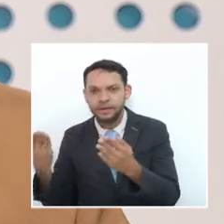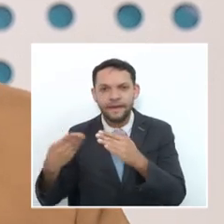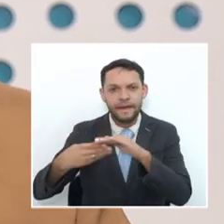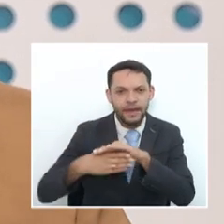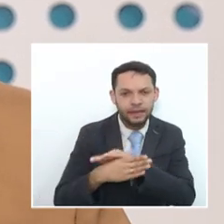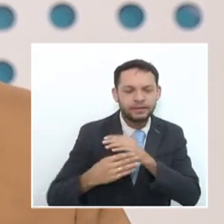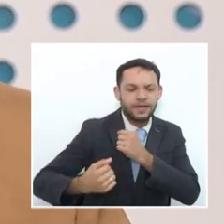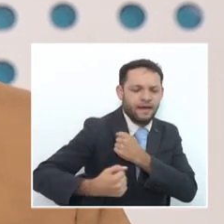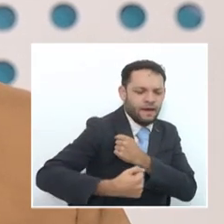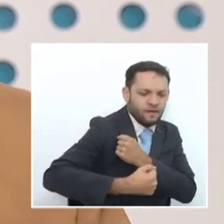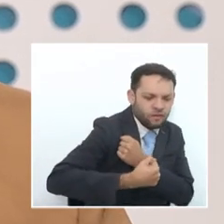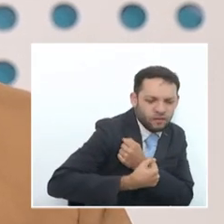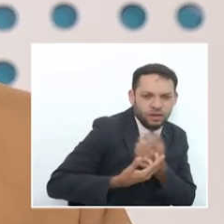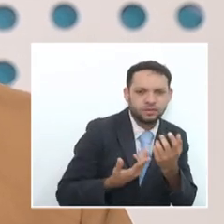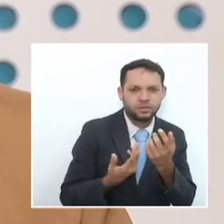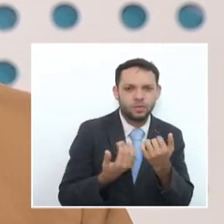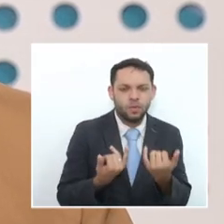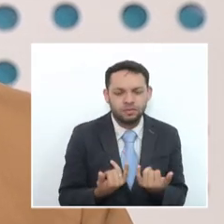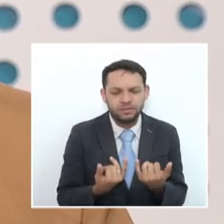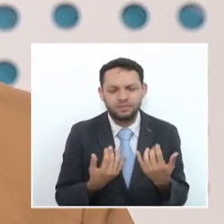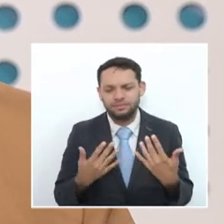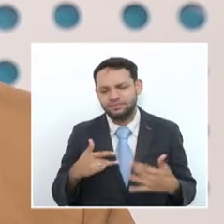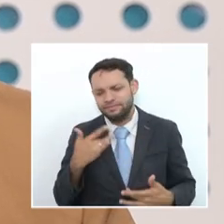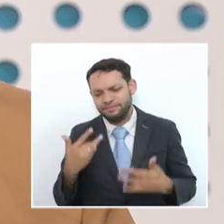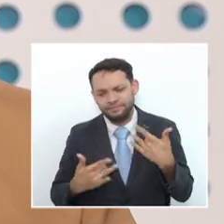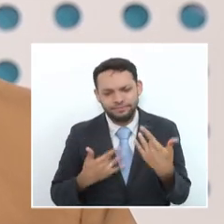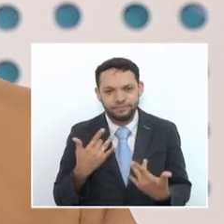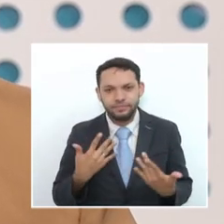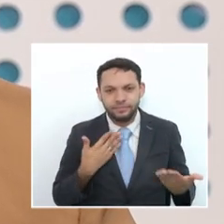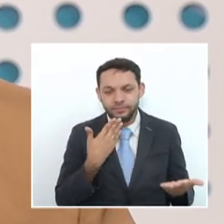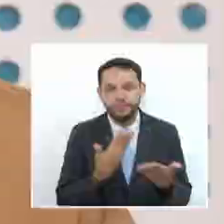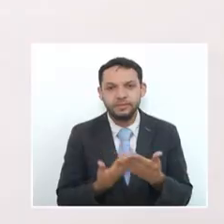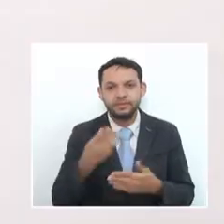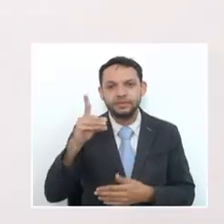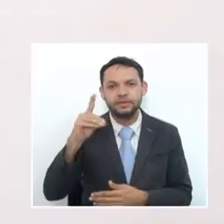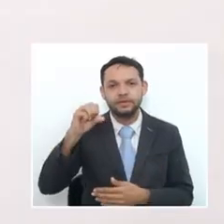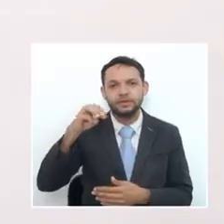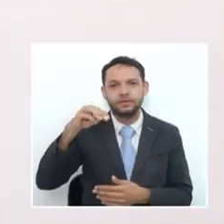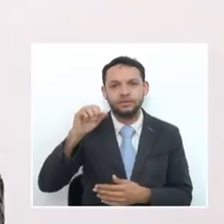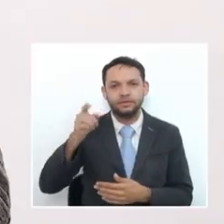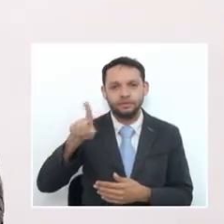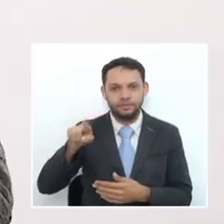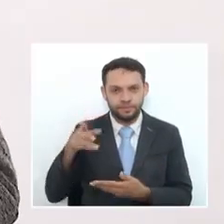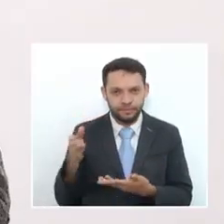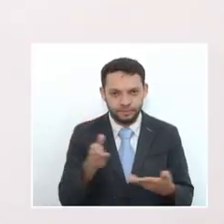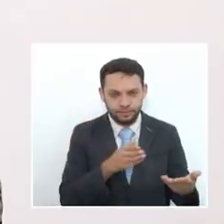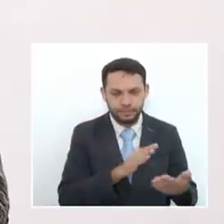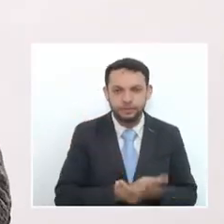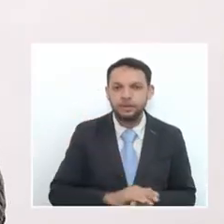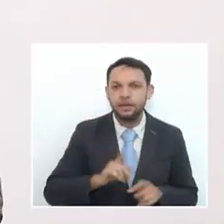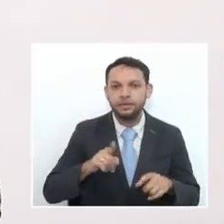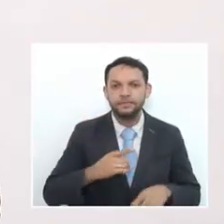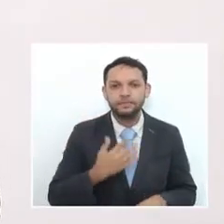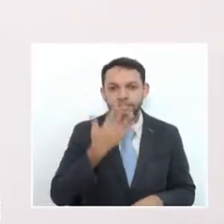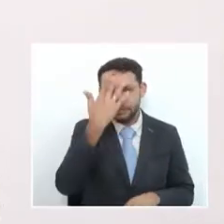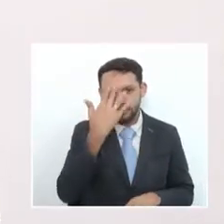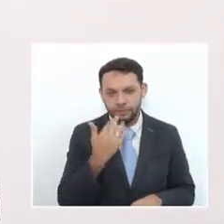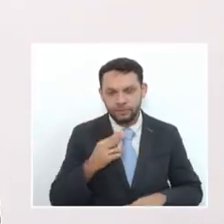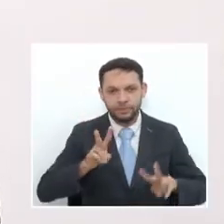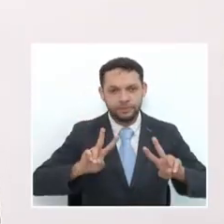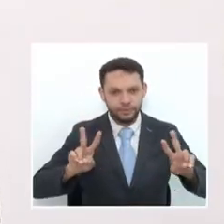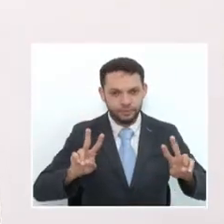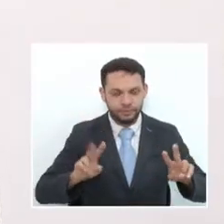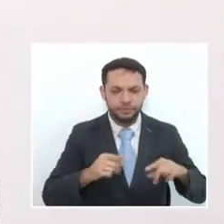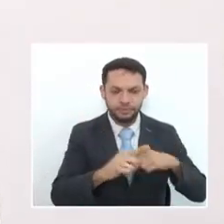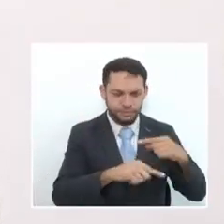de salida lo llena uno de energía. Gracias, Damaris. Vamos a empezar con las preguntas que están en Facebook Live, la cuenta Doctor